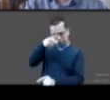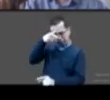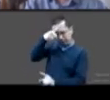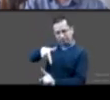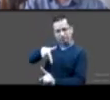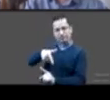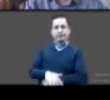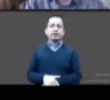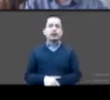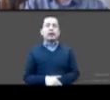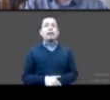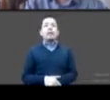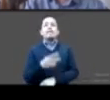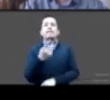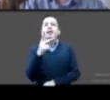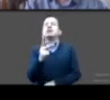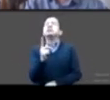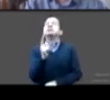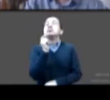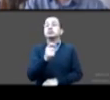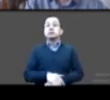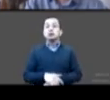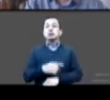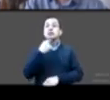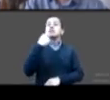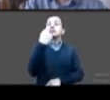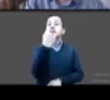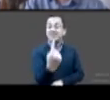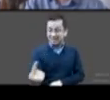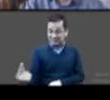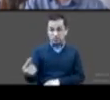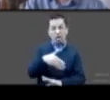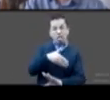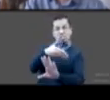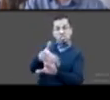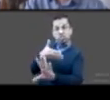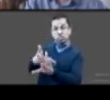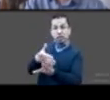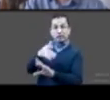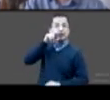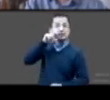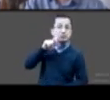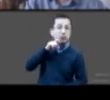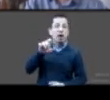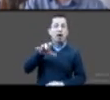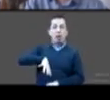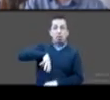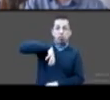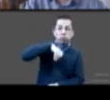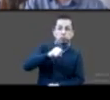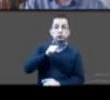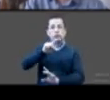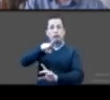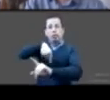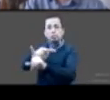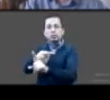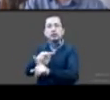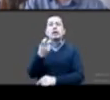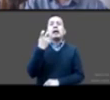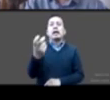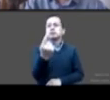estamos hablando de material de abuso y explotación sexual, estamos hablando de una víctima que está siendo